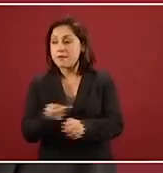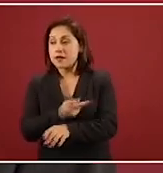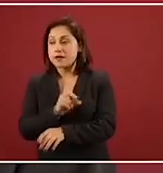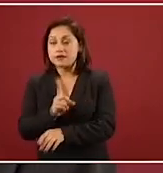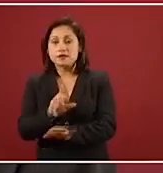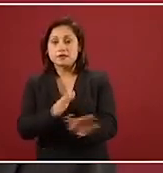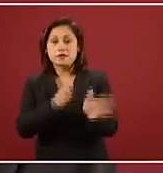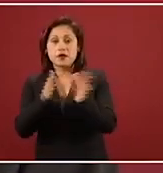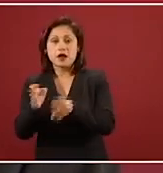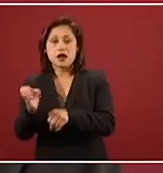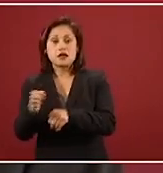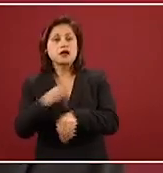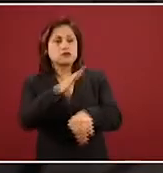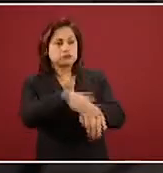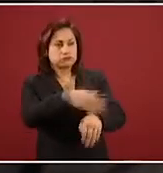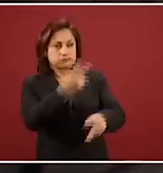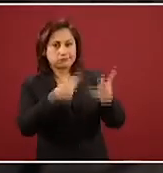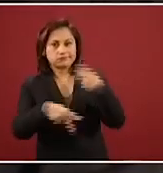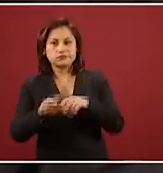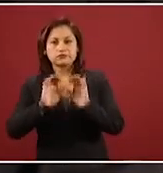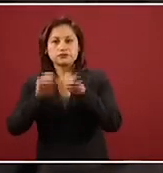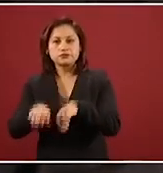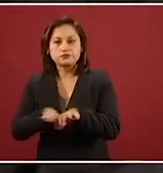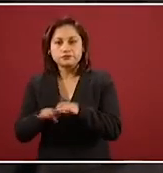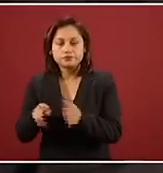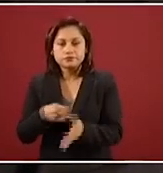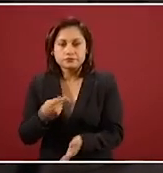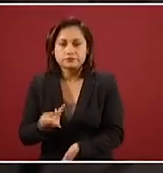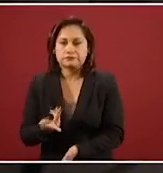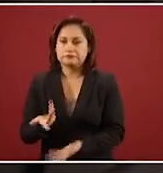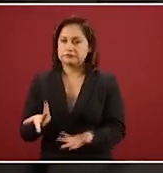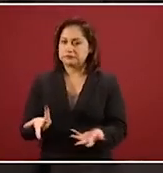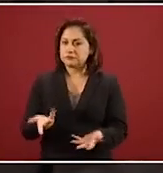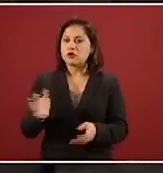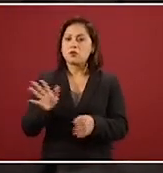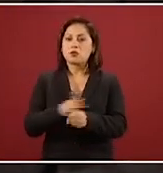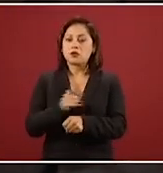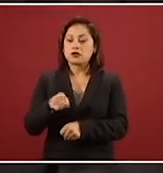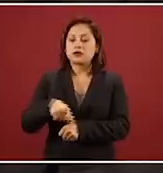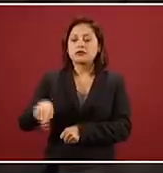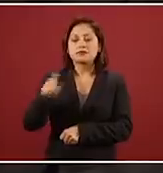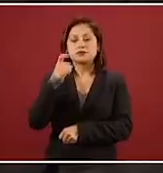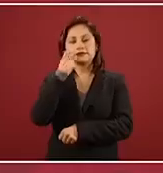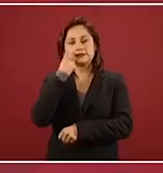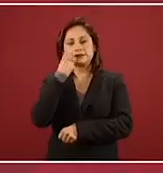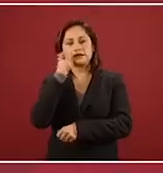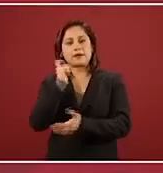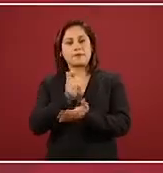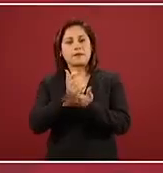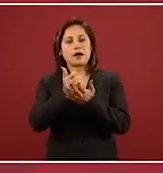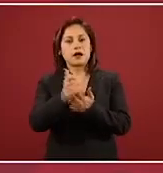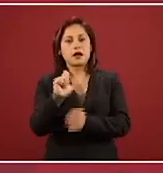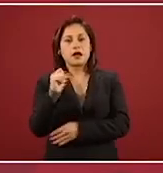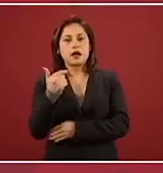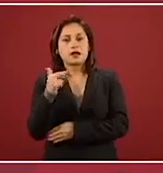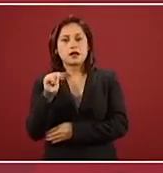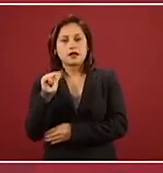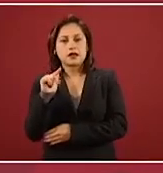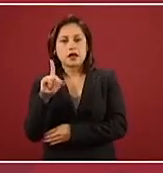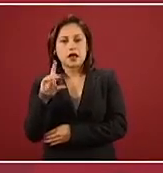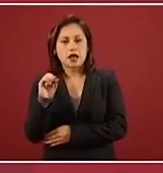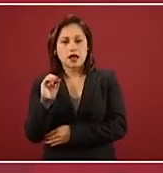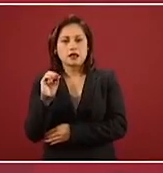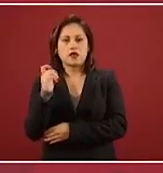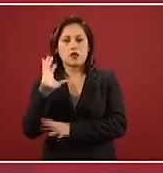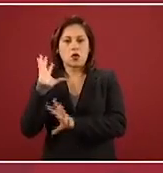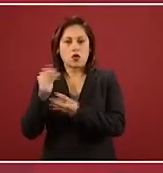aguinaldos y otras prestaciones, y no queremos que eso siga sucediendo, porque además es